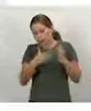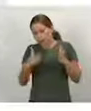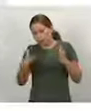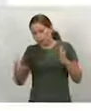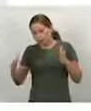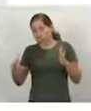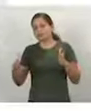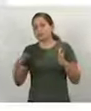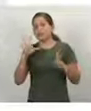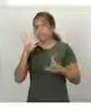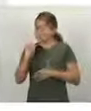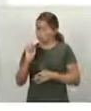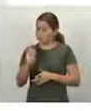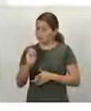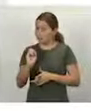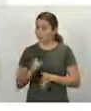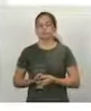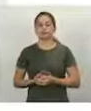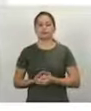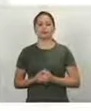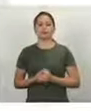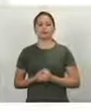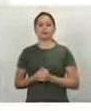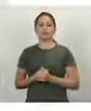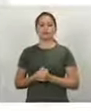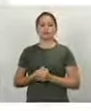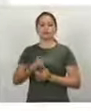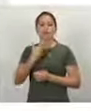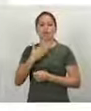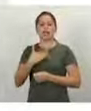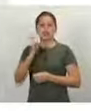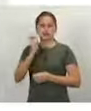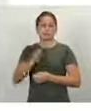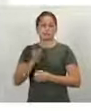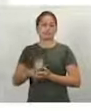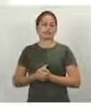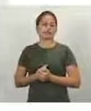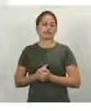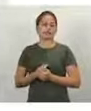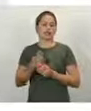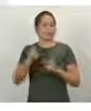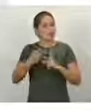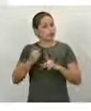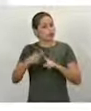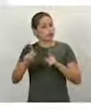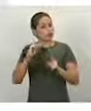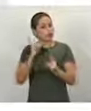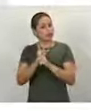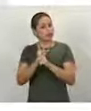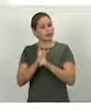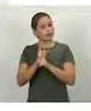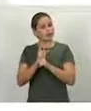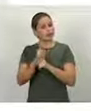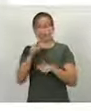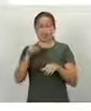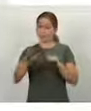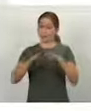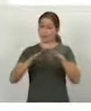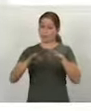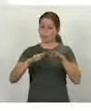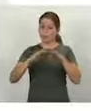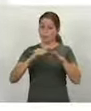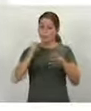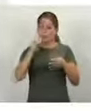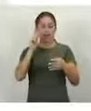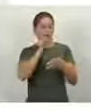mis estudiantes? Como siempre, para el próximo encuentro te vas a preparar